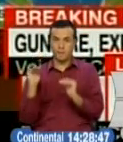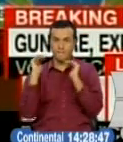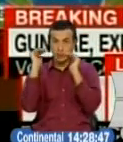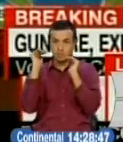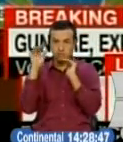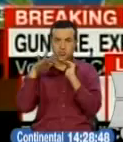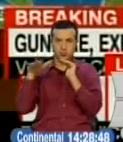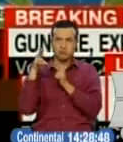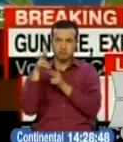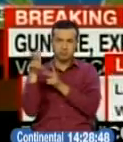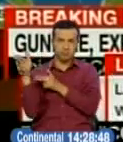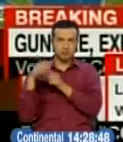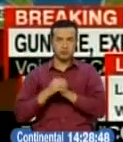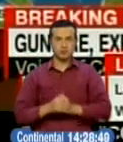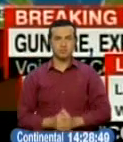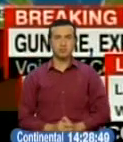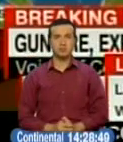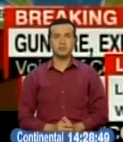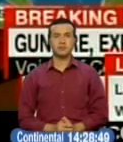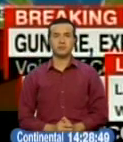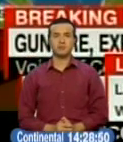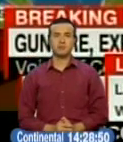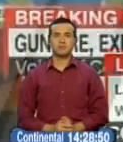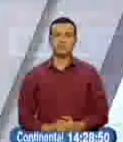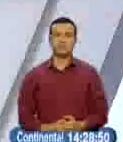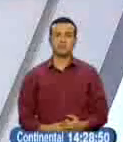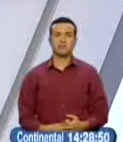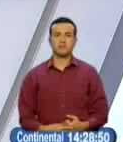complejo, donde mucha gente va a vacacionar.